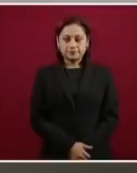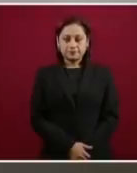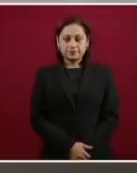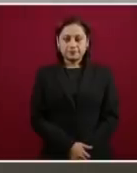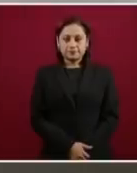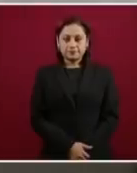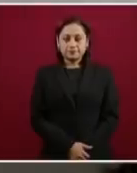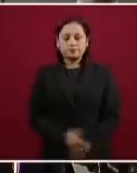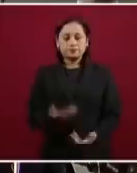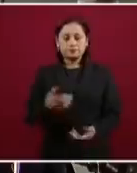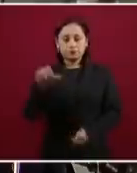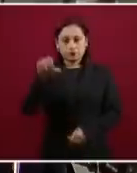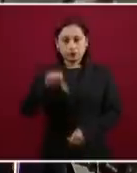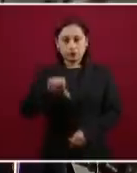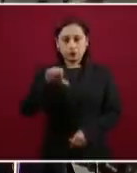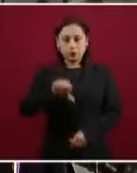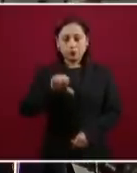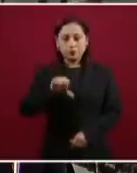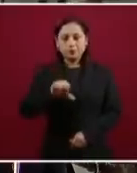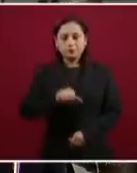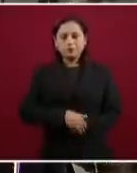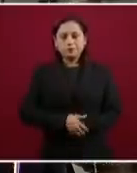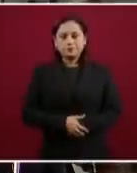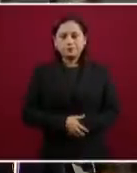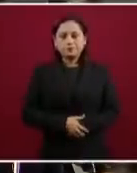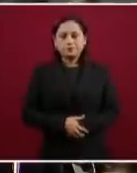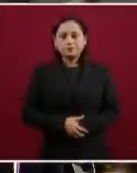El día de hoy vamos a